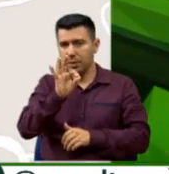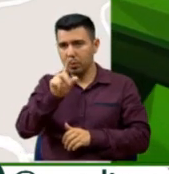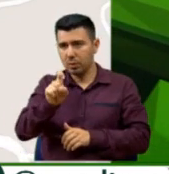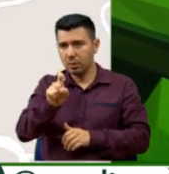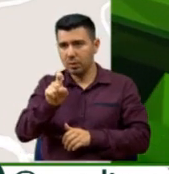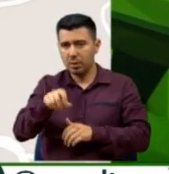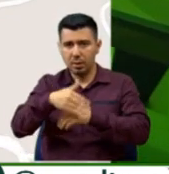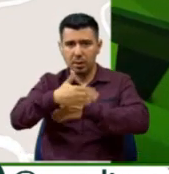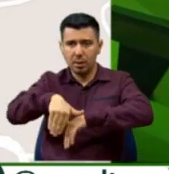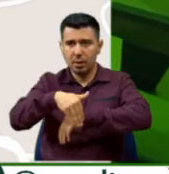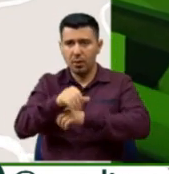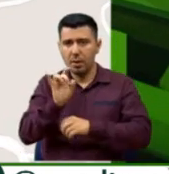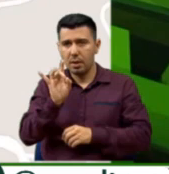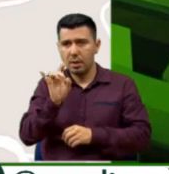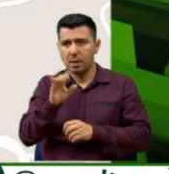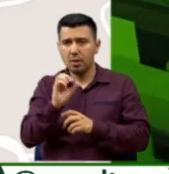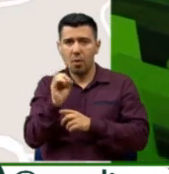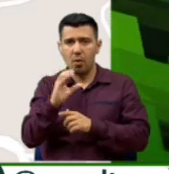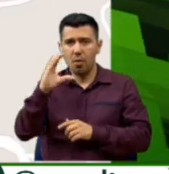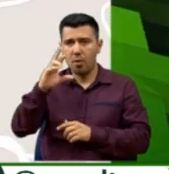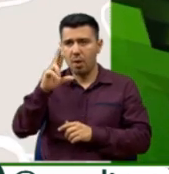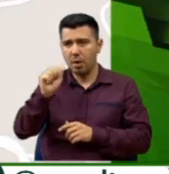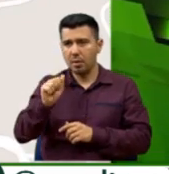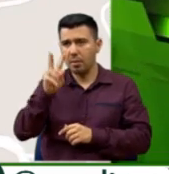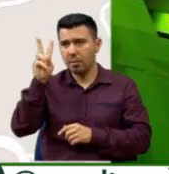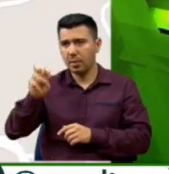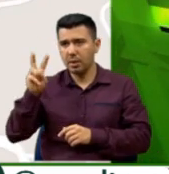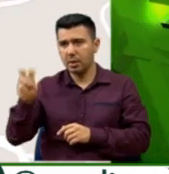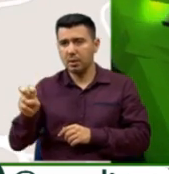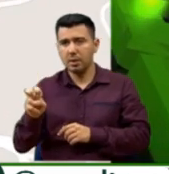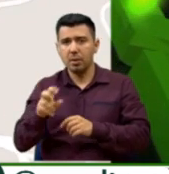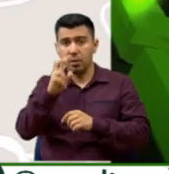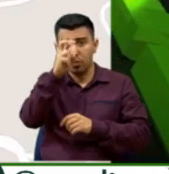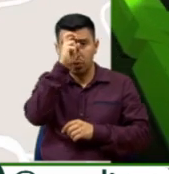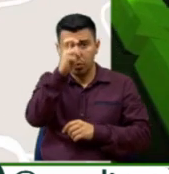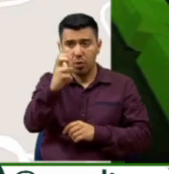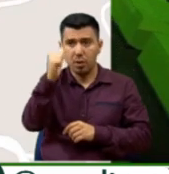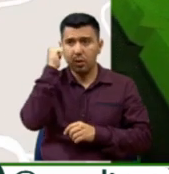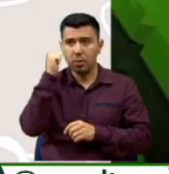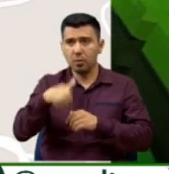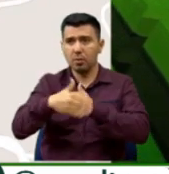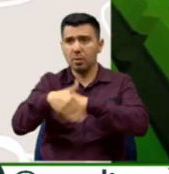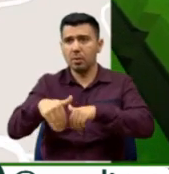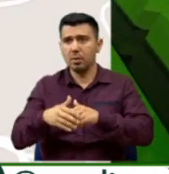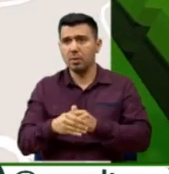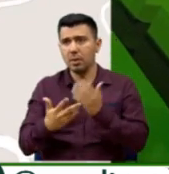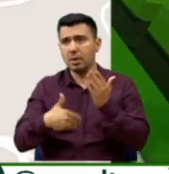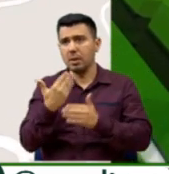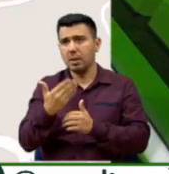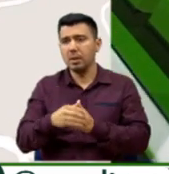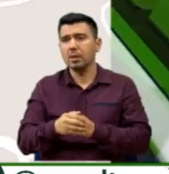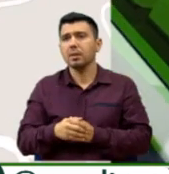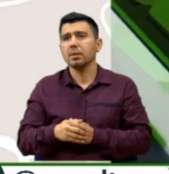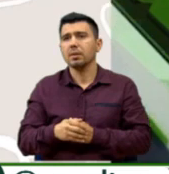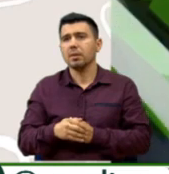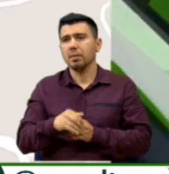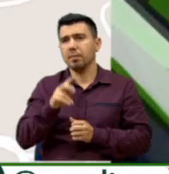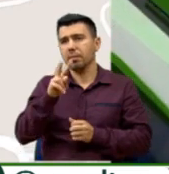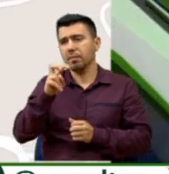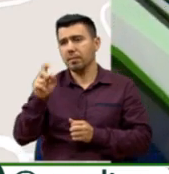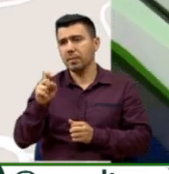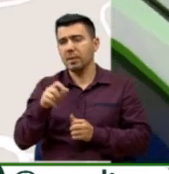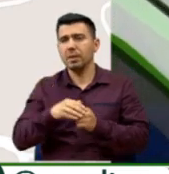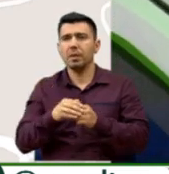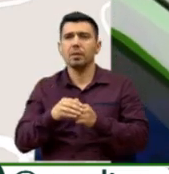diagonal 15 o carrera 27. Sentido norte-sur, diagonal 15, carrera 27, carrera 30,